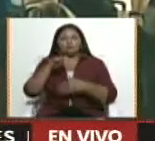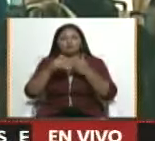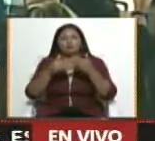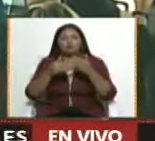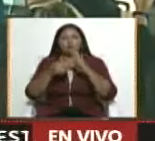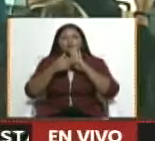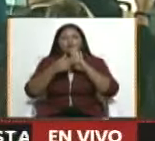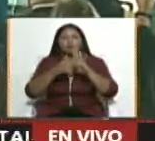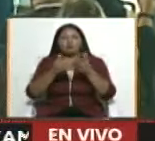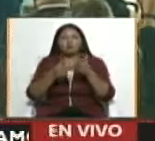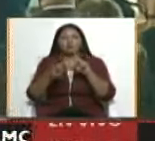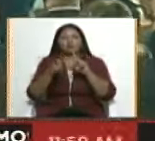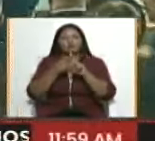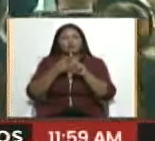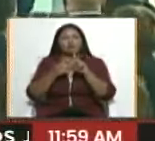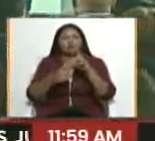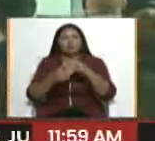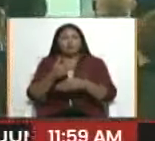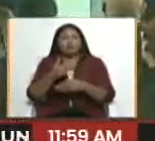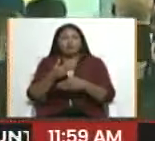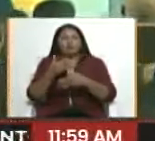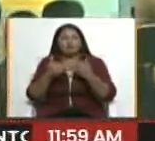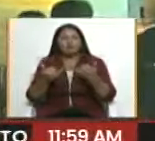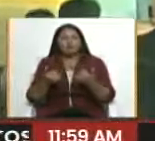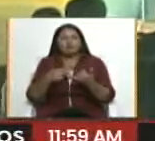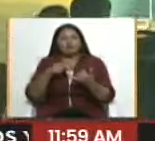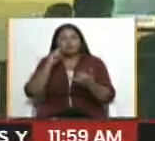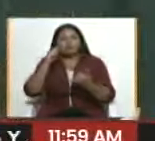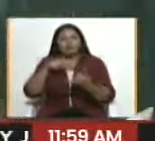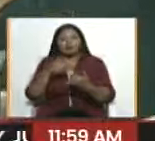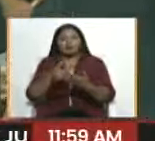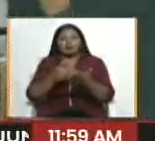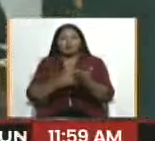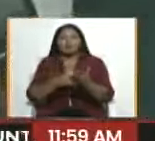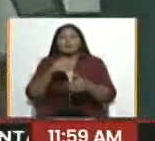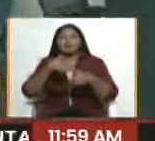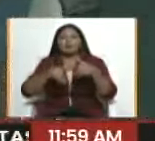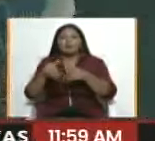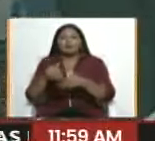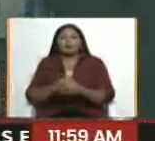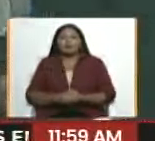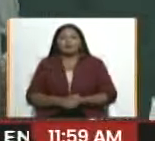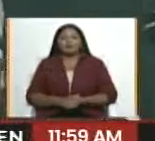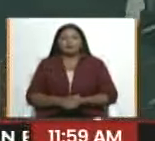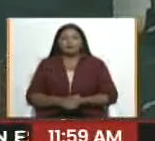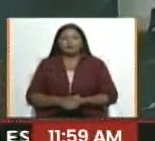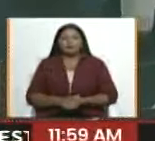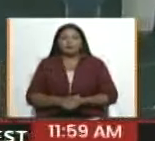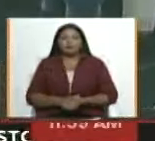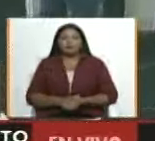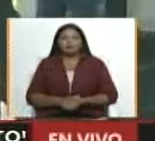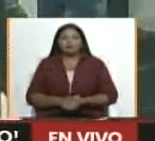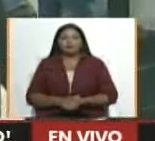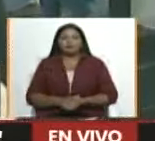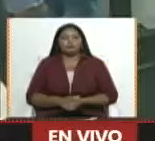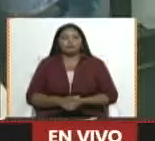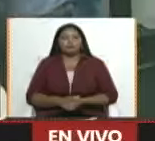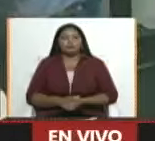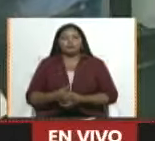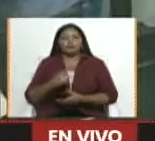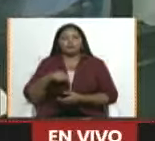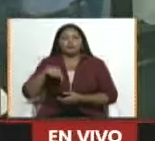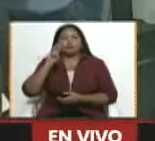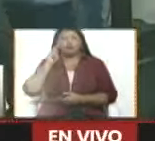y que se han sumado también a postular a este precandidato. Recordemos que una vez que entregan esta planilla, pues debe